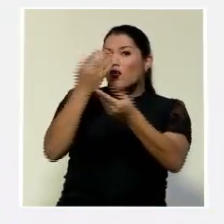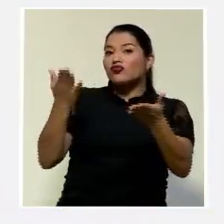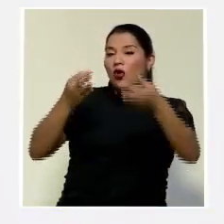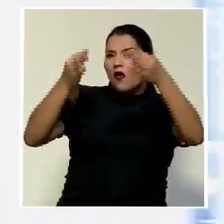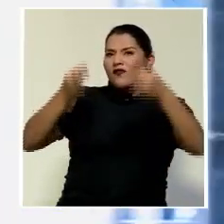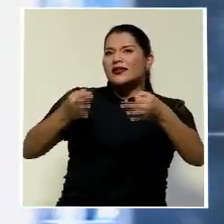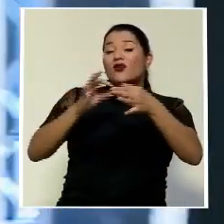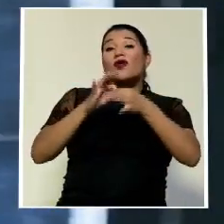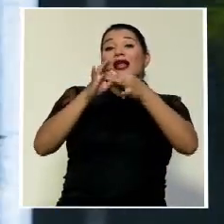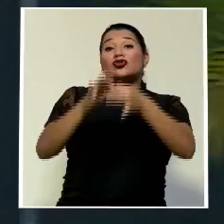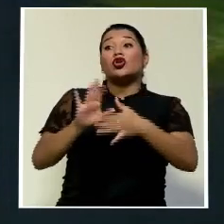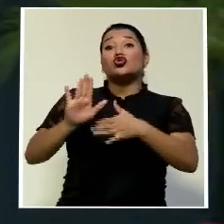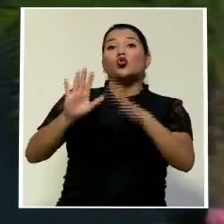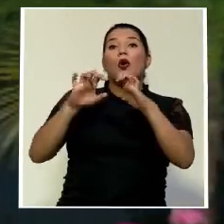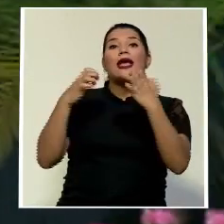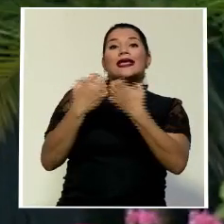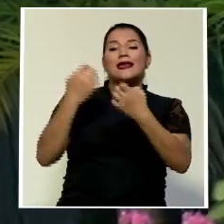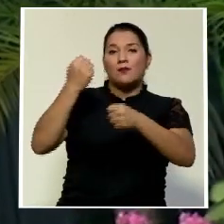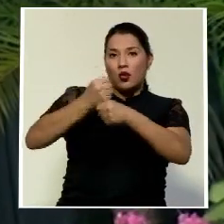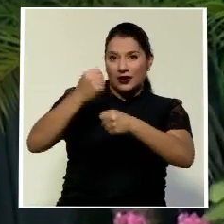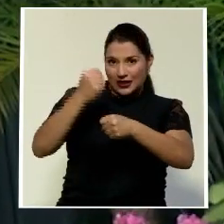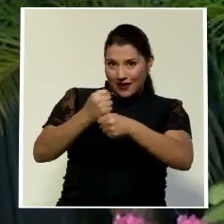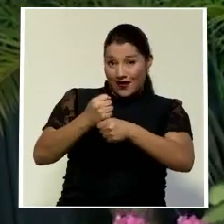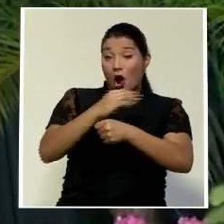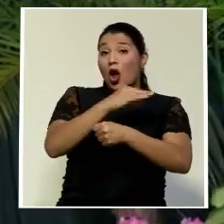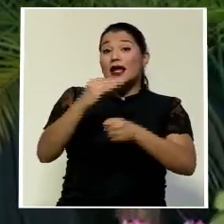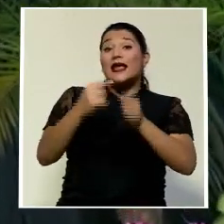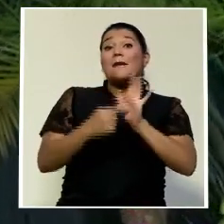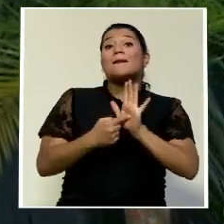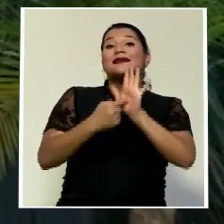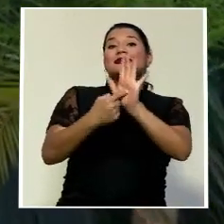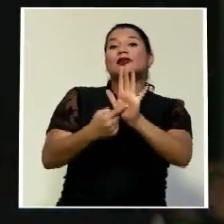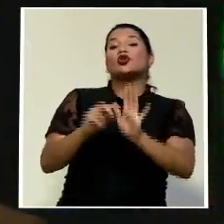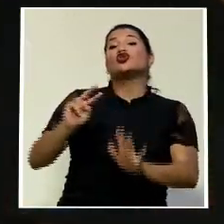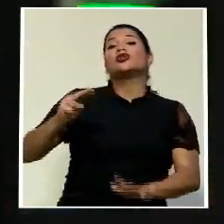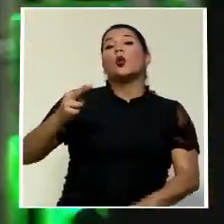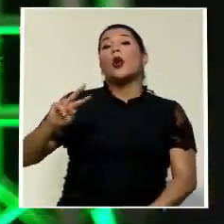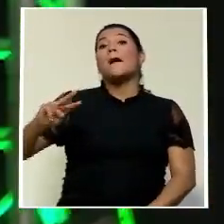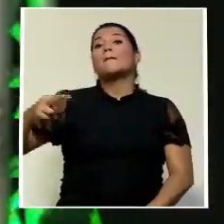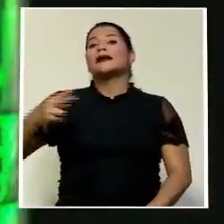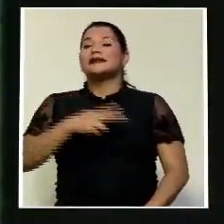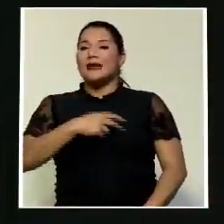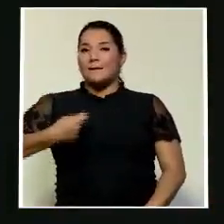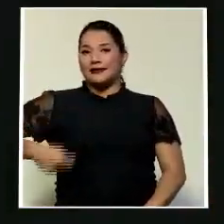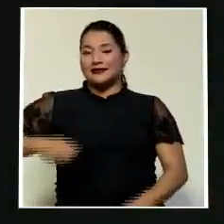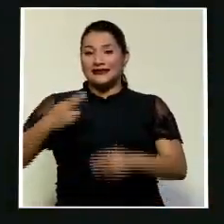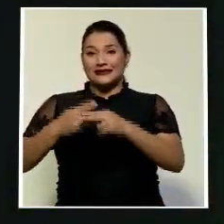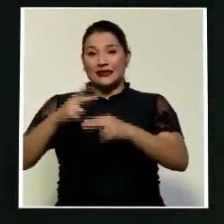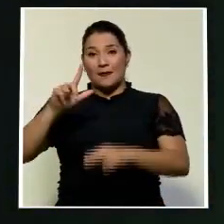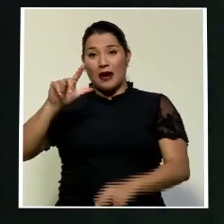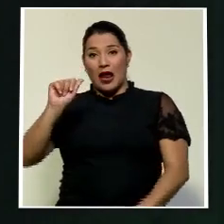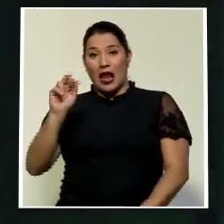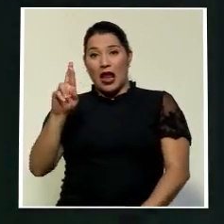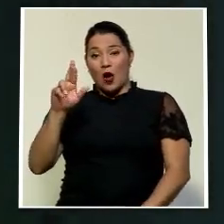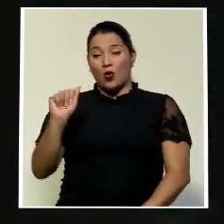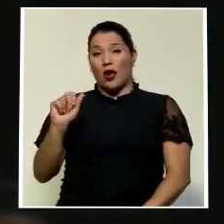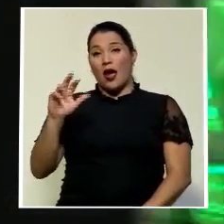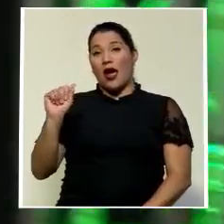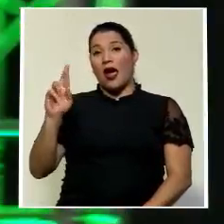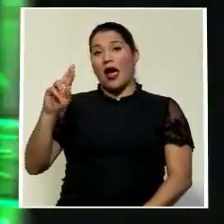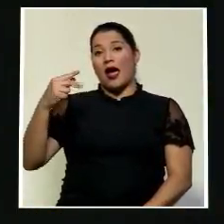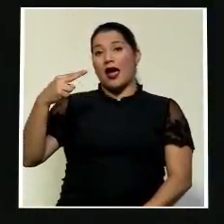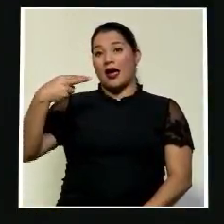sobre su fórmula presidencial en la que presentó a su segunda vicepresidenta, Laura Arguedas, y al primer candidato